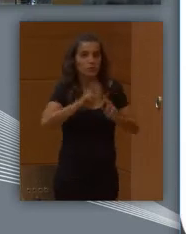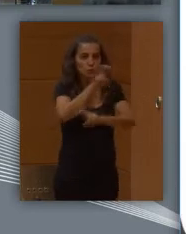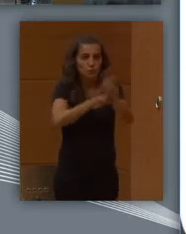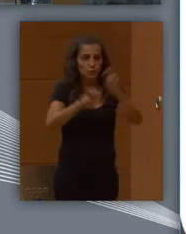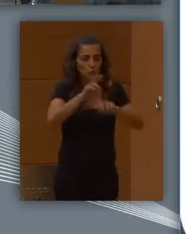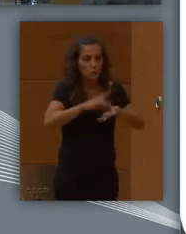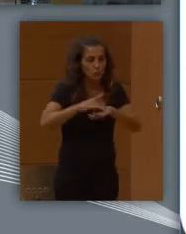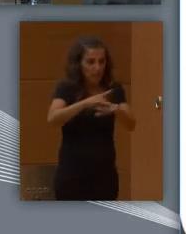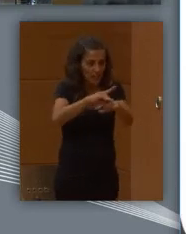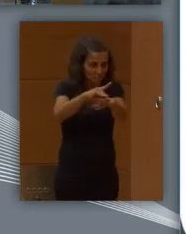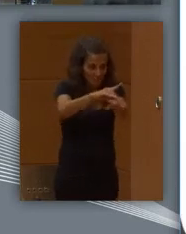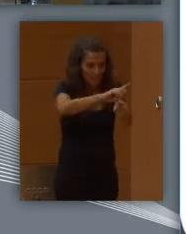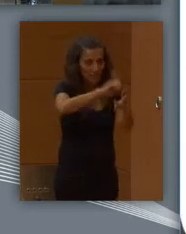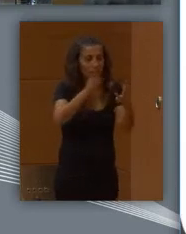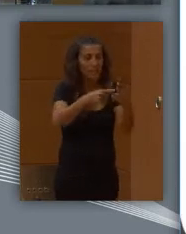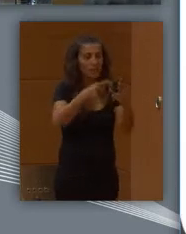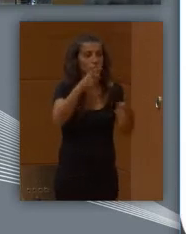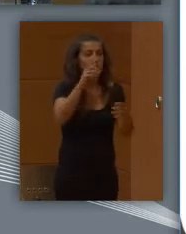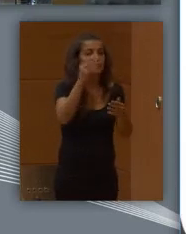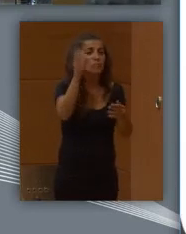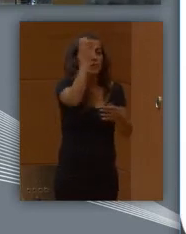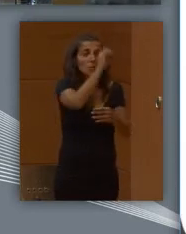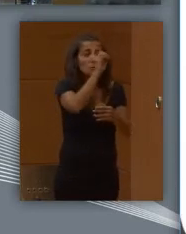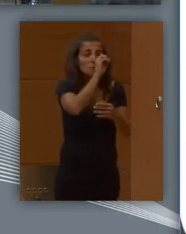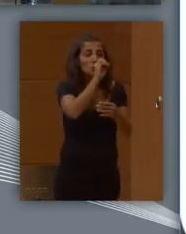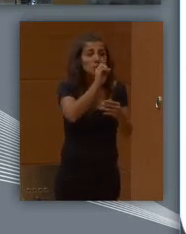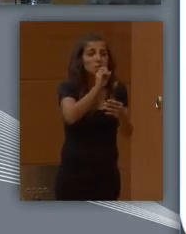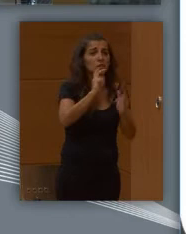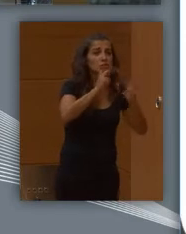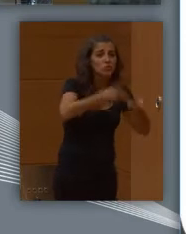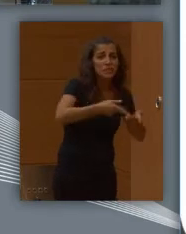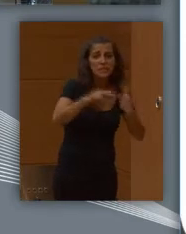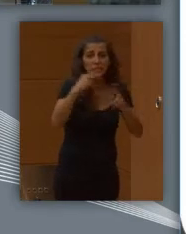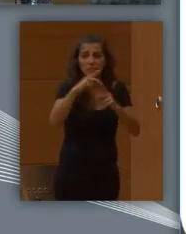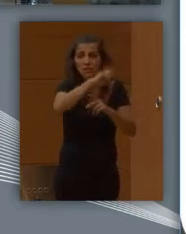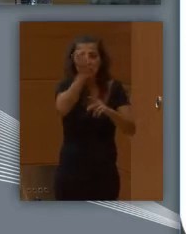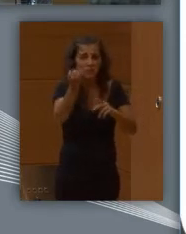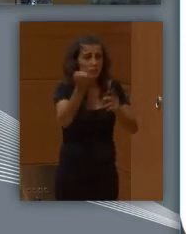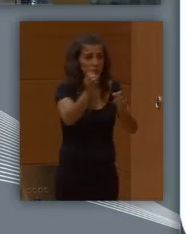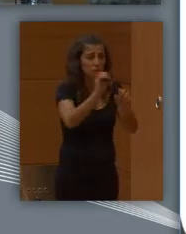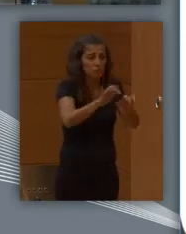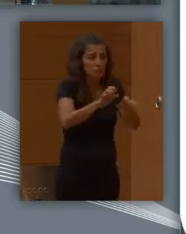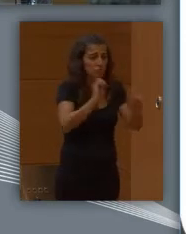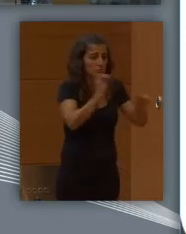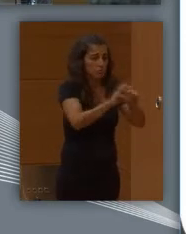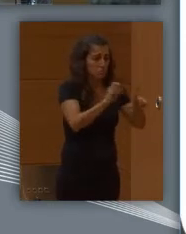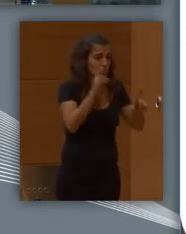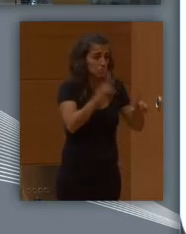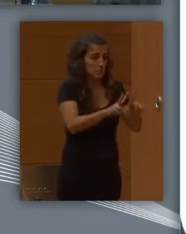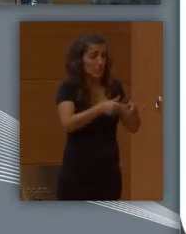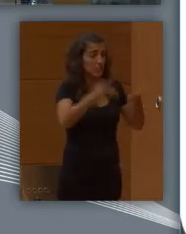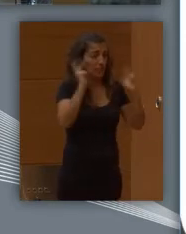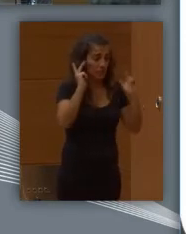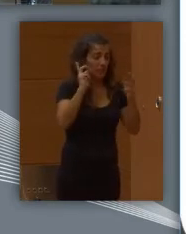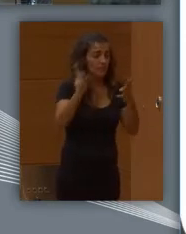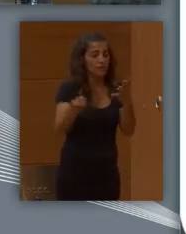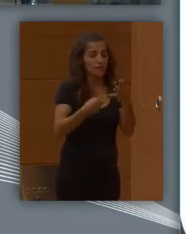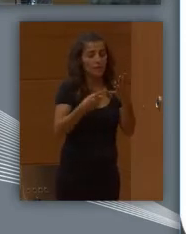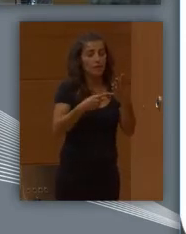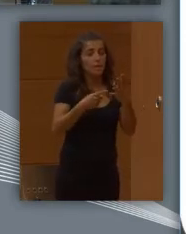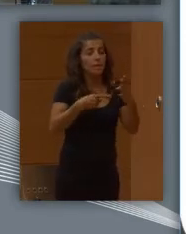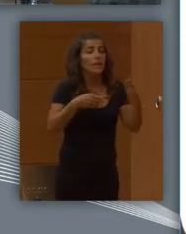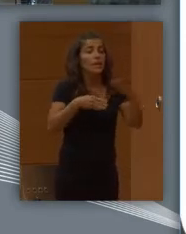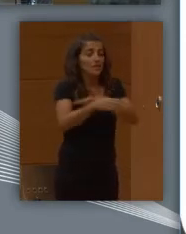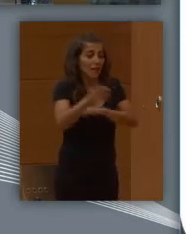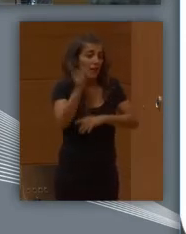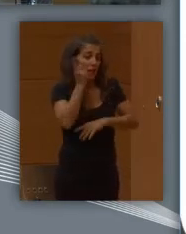itinerarios, contraste de opiniones de otros viajeros sobre restaurantes, hoteles, tarjetas de embarque en el móvil, que sería el Passbook,